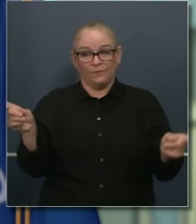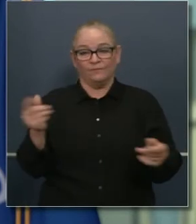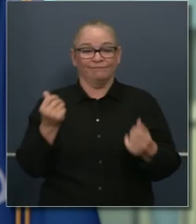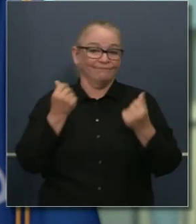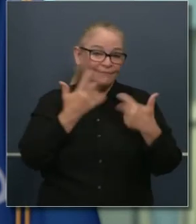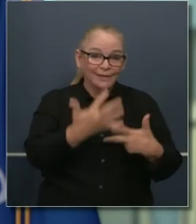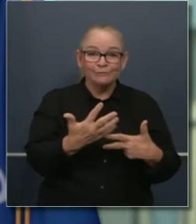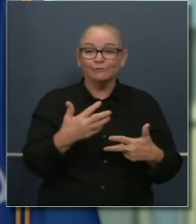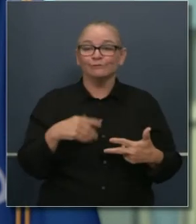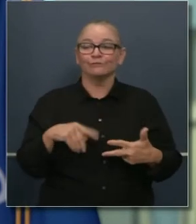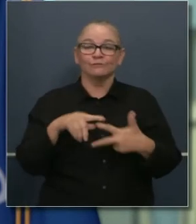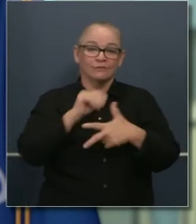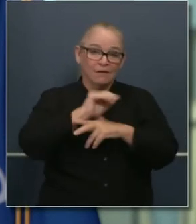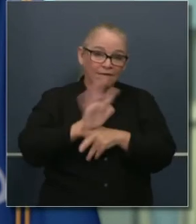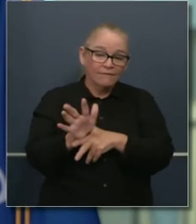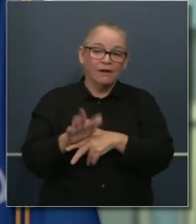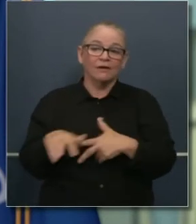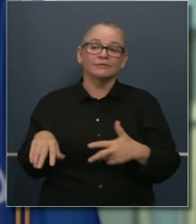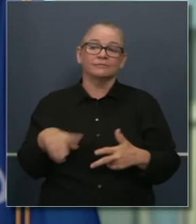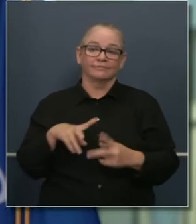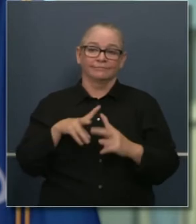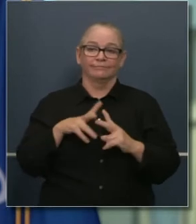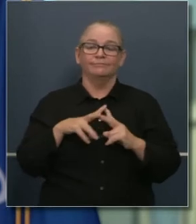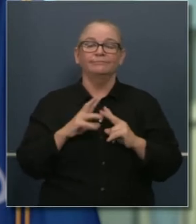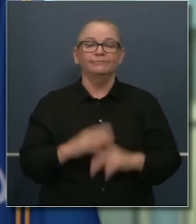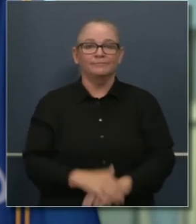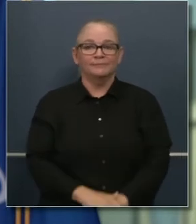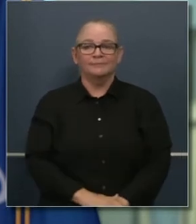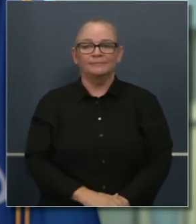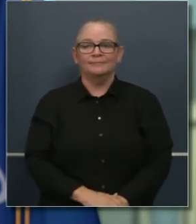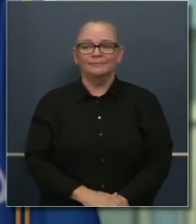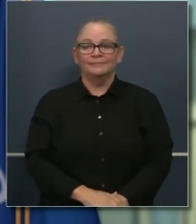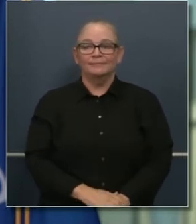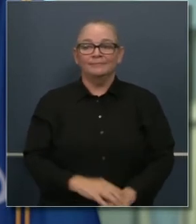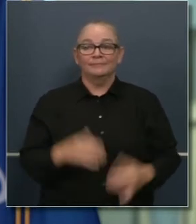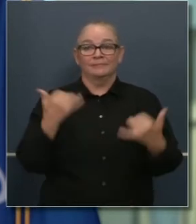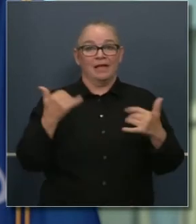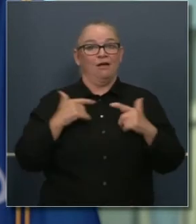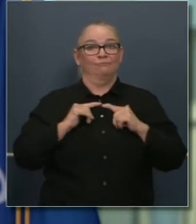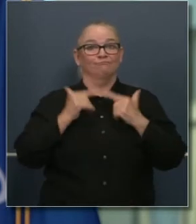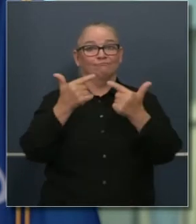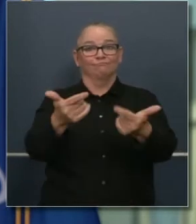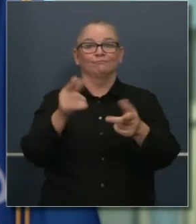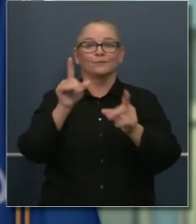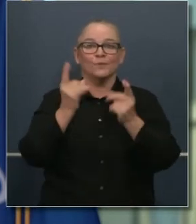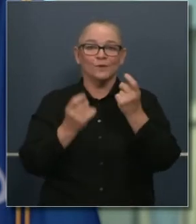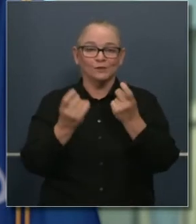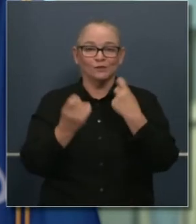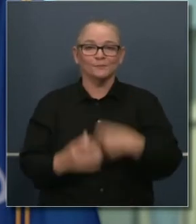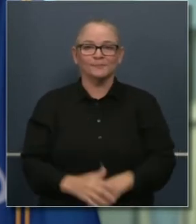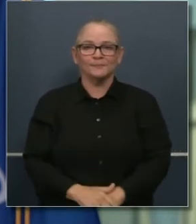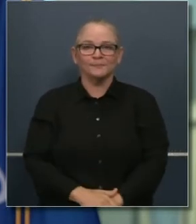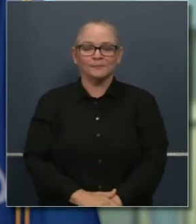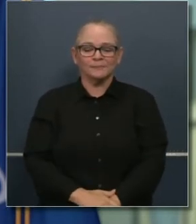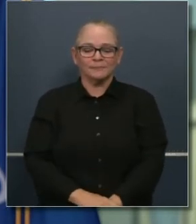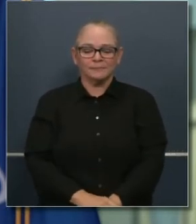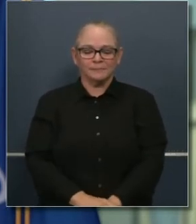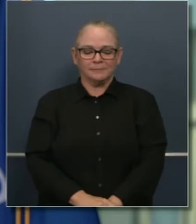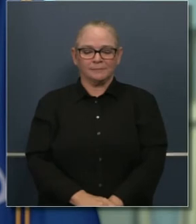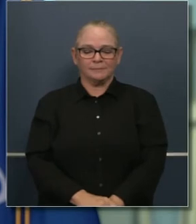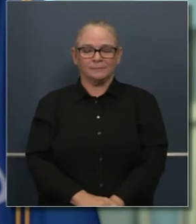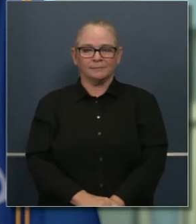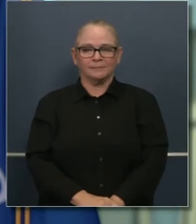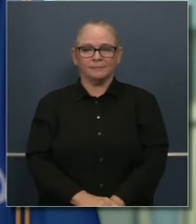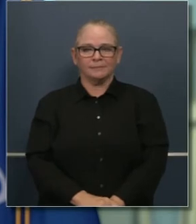incendios y en cuanto a la respuesta al cob y como siempre ahora estaré muy contento de responder a sus preguntas